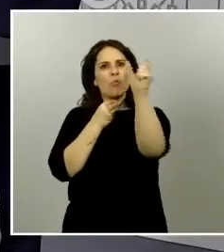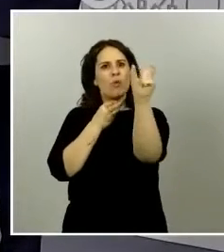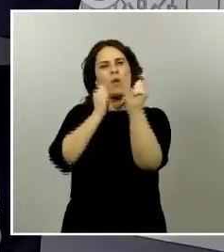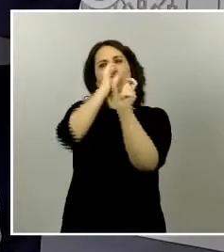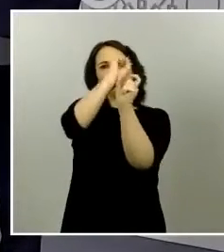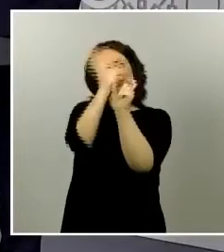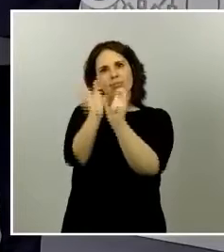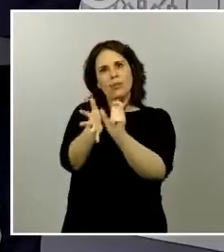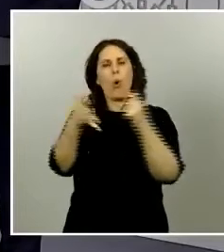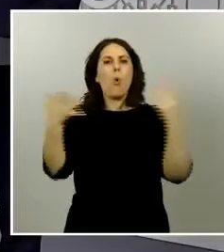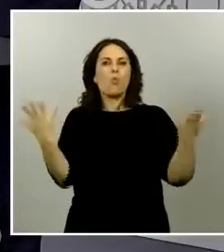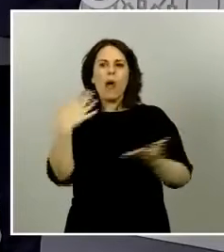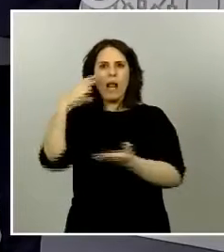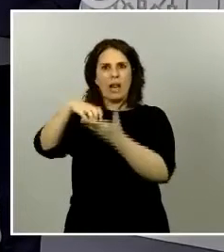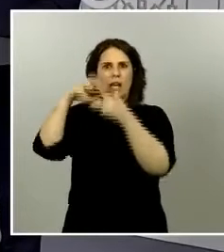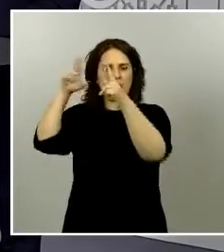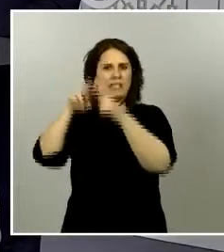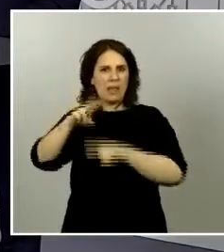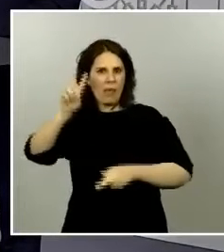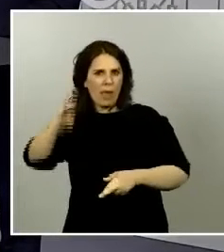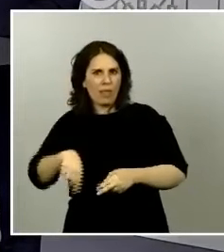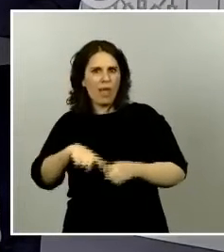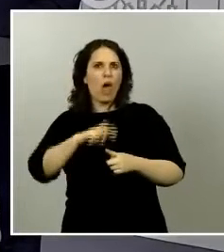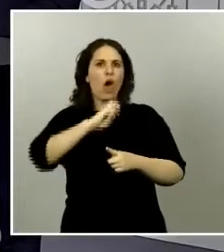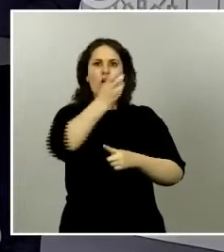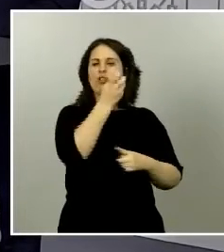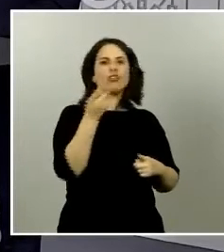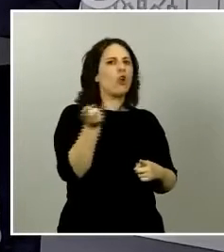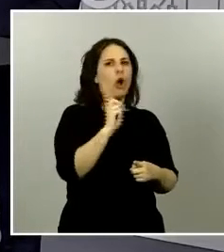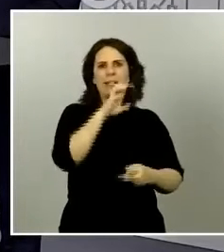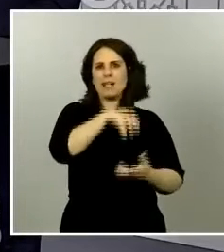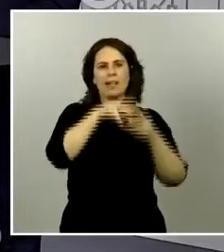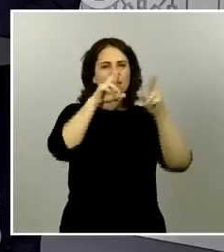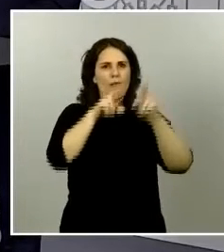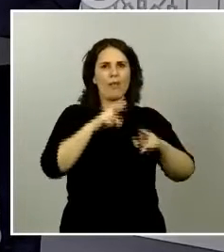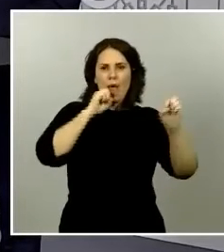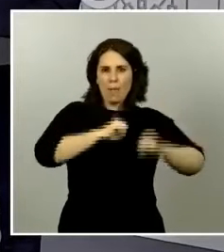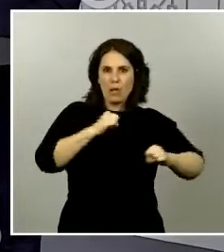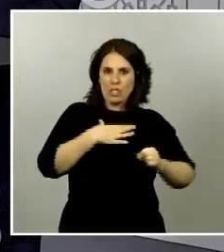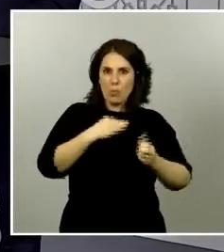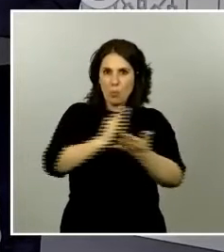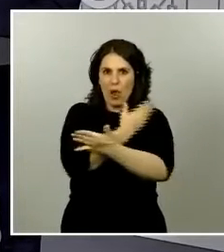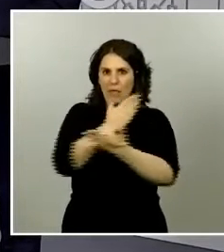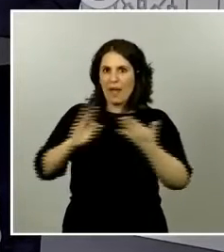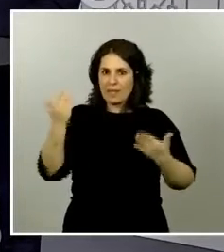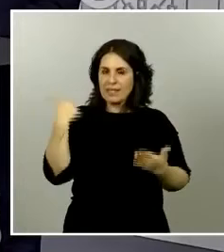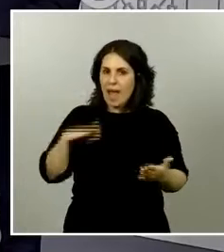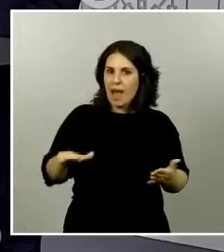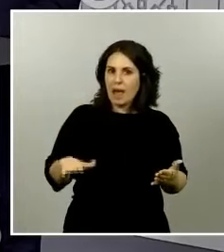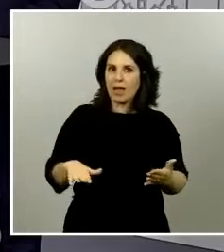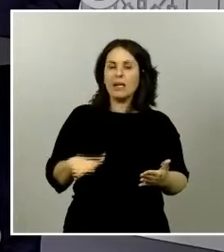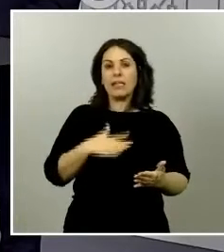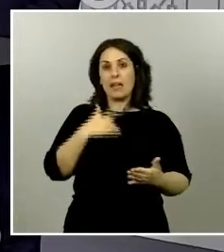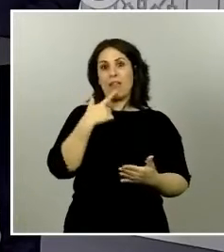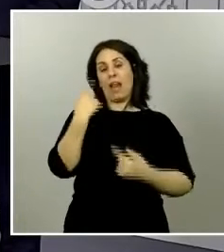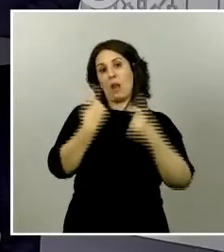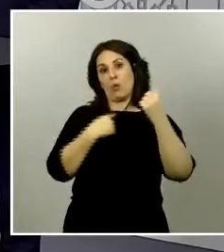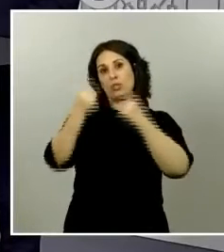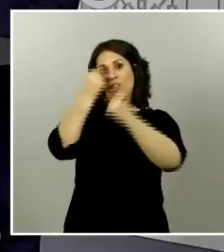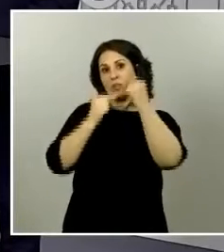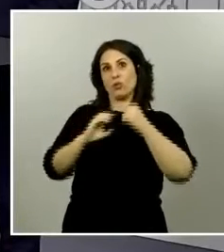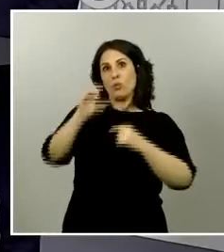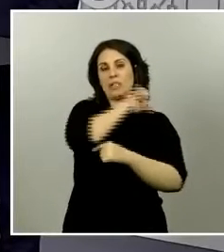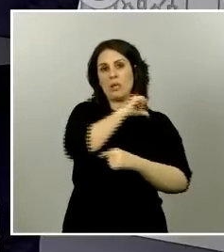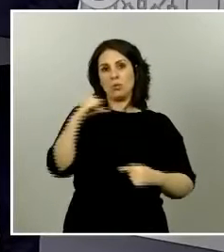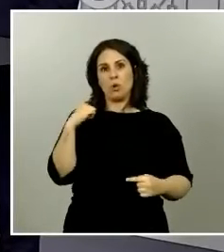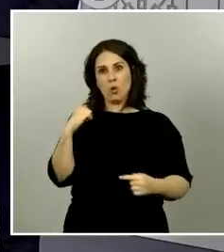podría desagregar cuáles de los datos proceden de residencias y cuáles no son de residencias de mayores.